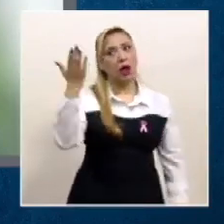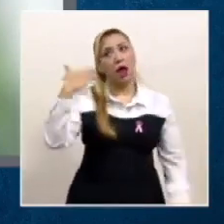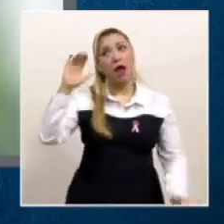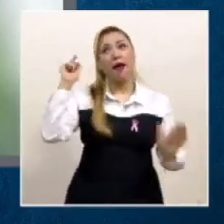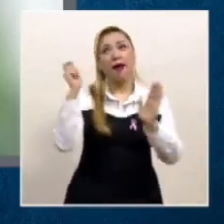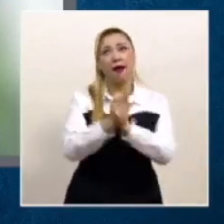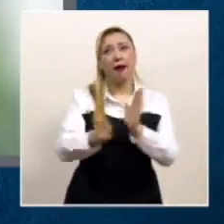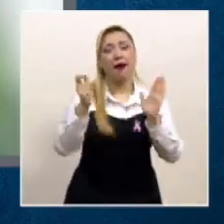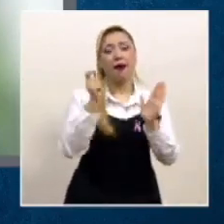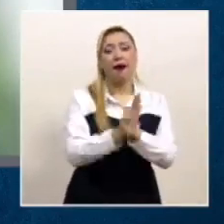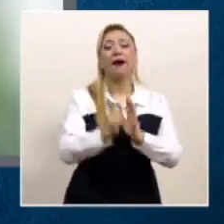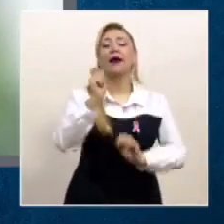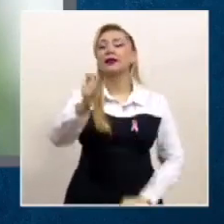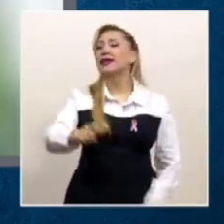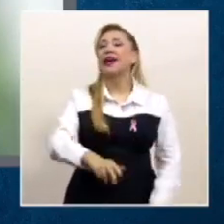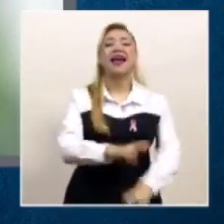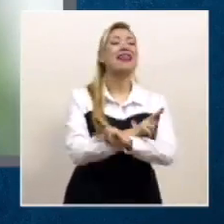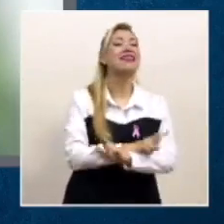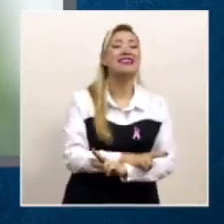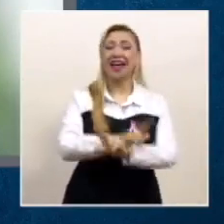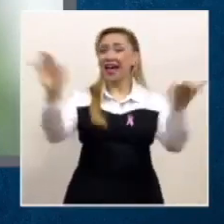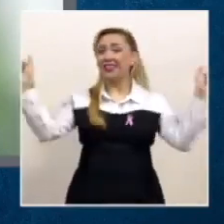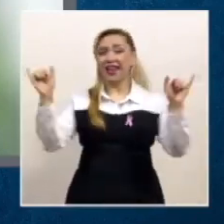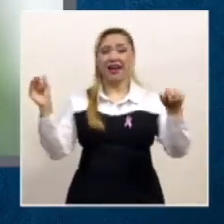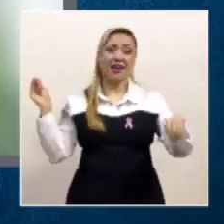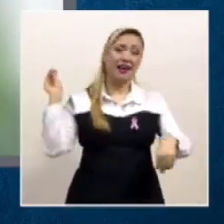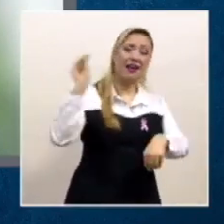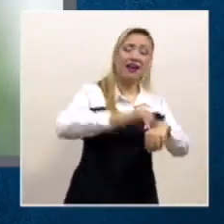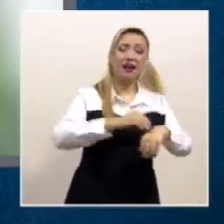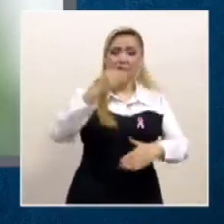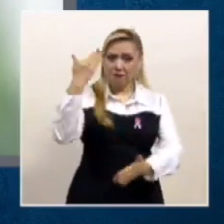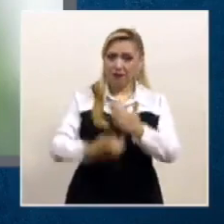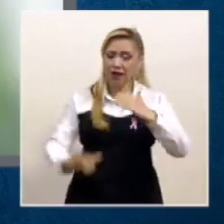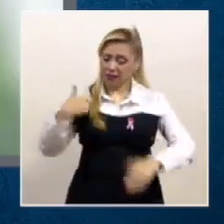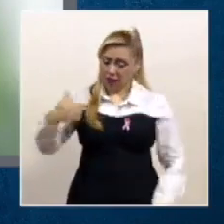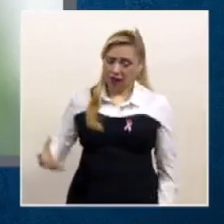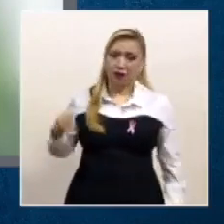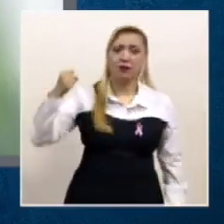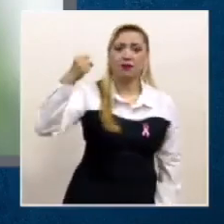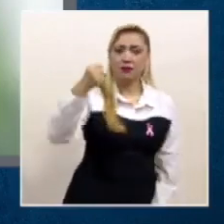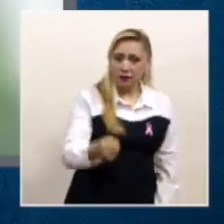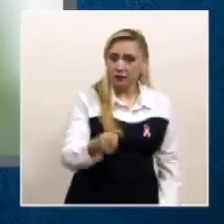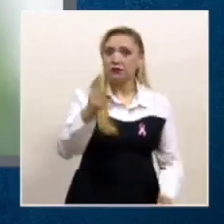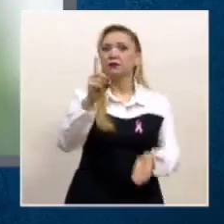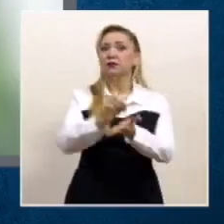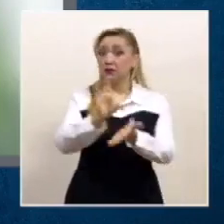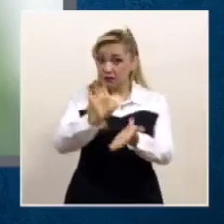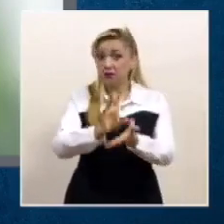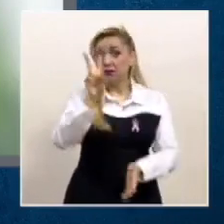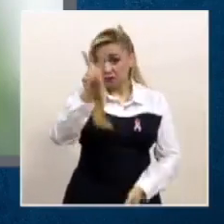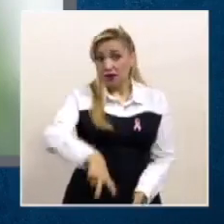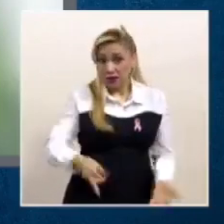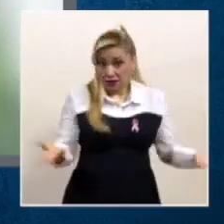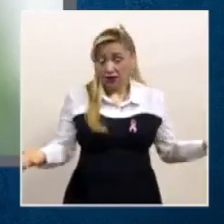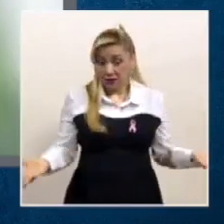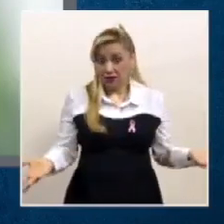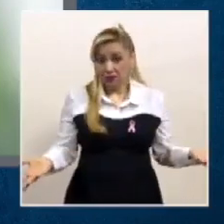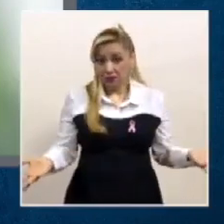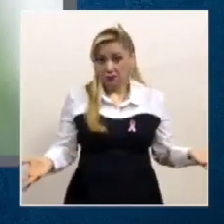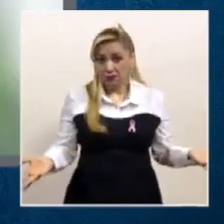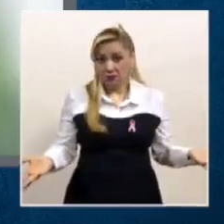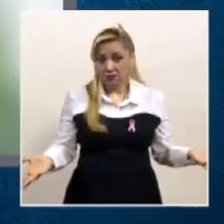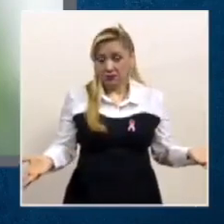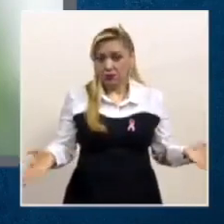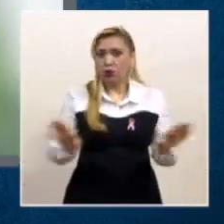grito de batalla fue nada sobre nosotras sin nosotras las personas con discapacidad. Pues no hay nada sobre